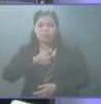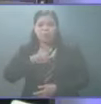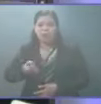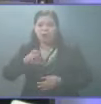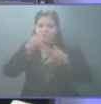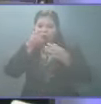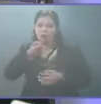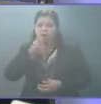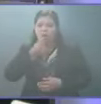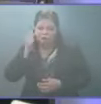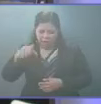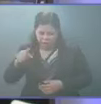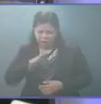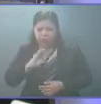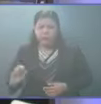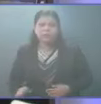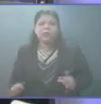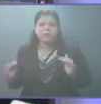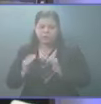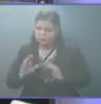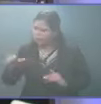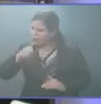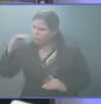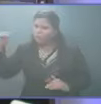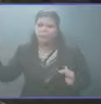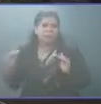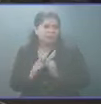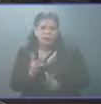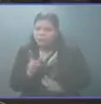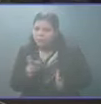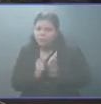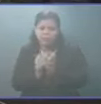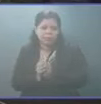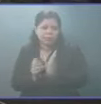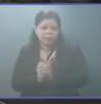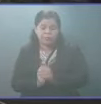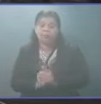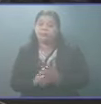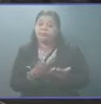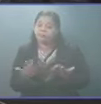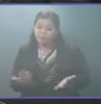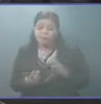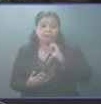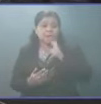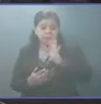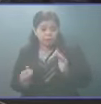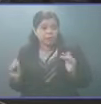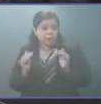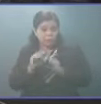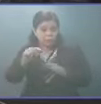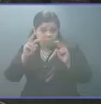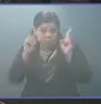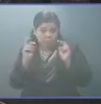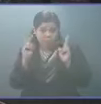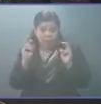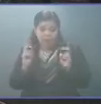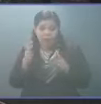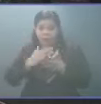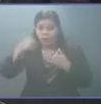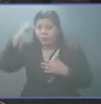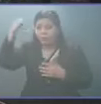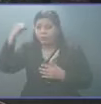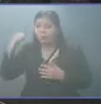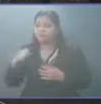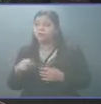aquí y se da en países desarrollados. Sí, y es que también, se lo digo porque usted mismo tocó un tema muy, muy